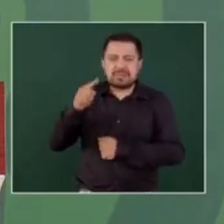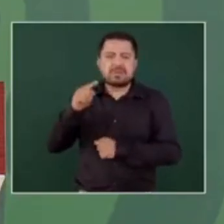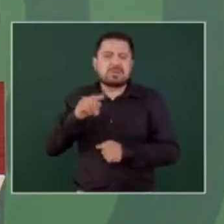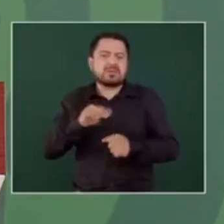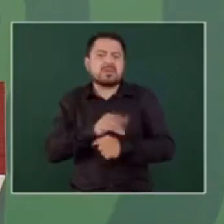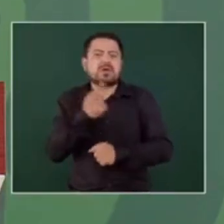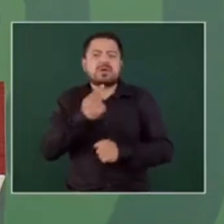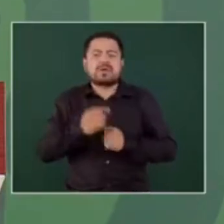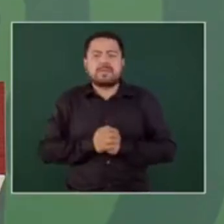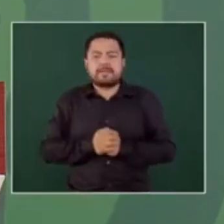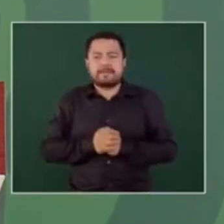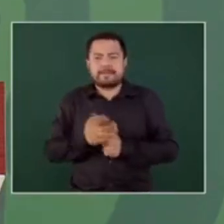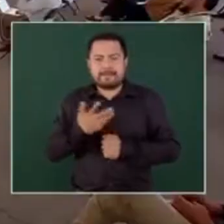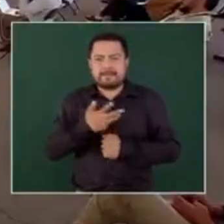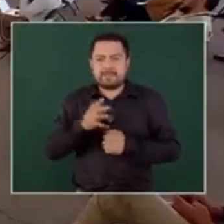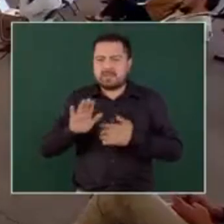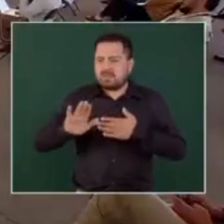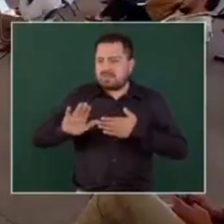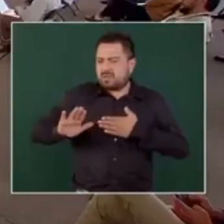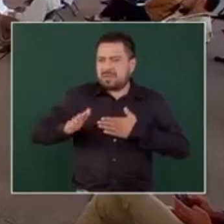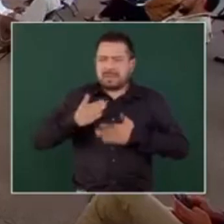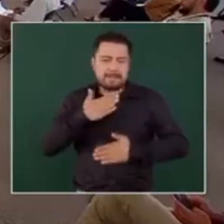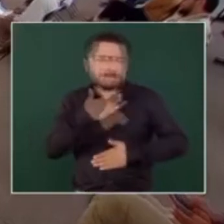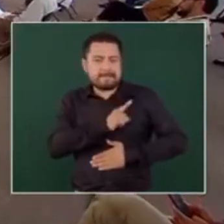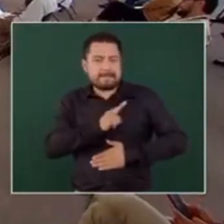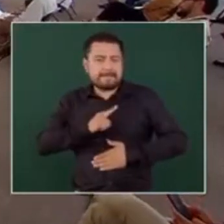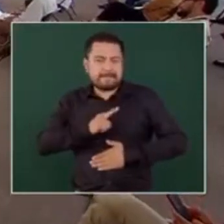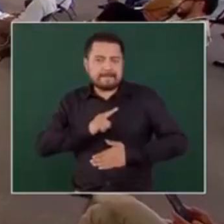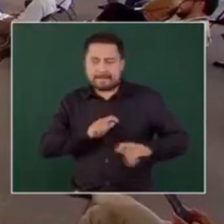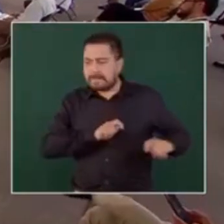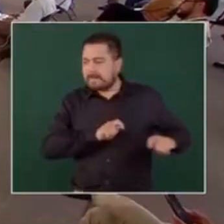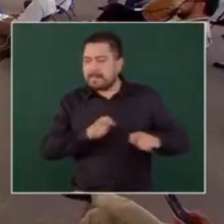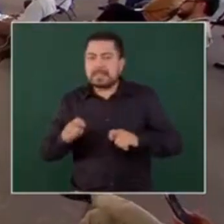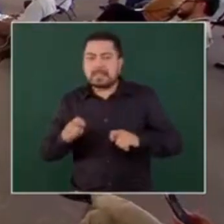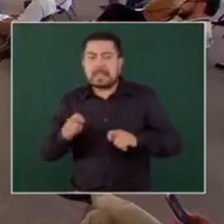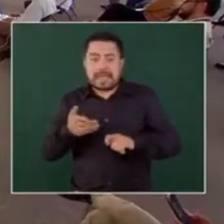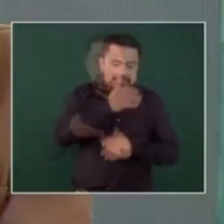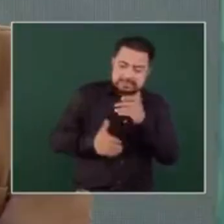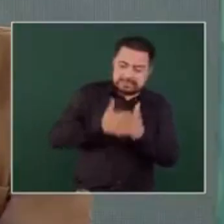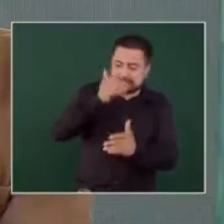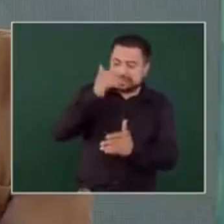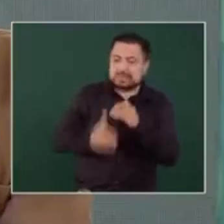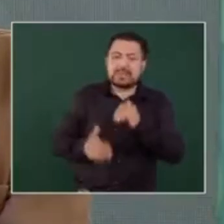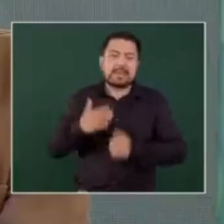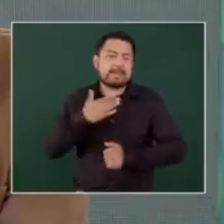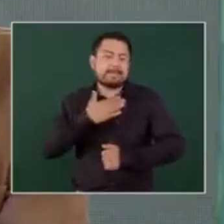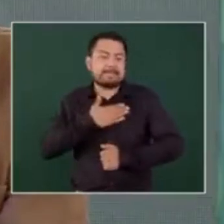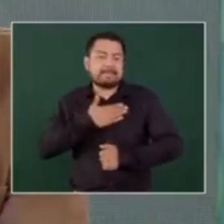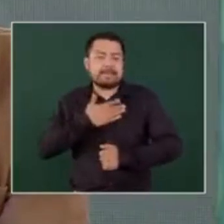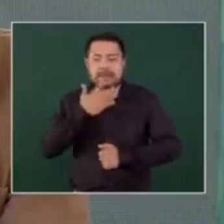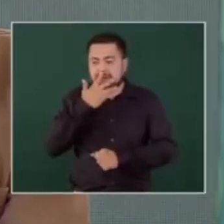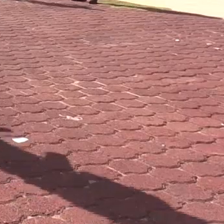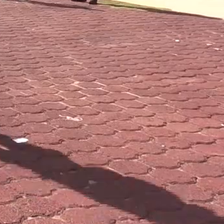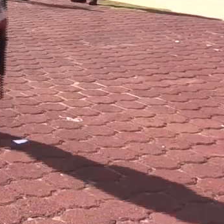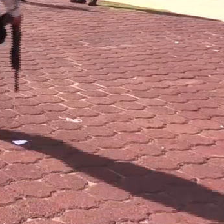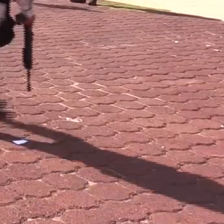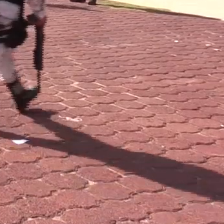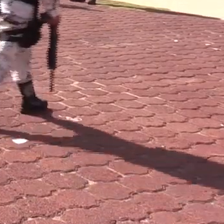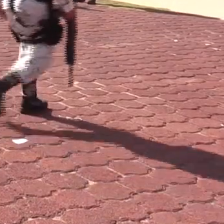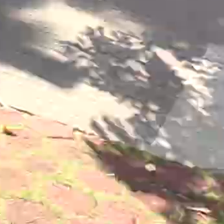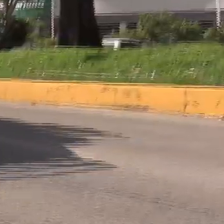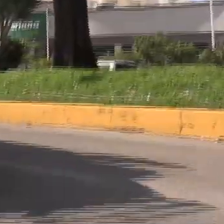tenemos el compromiso de entregarlas antes de que concluya nuestra responsabilidad.